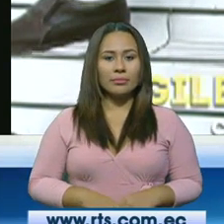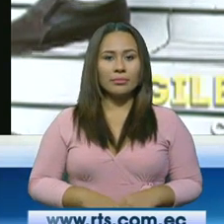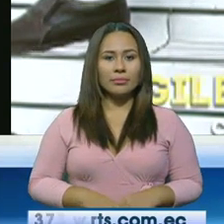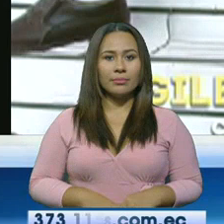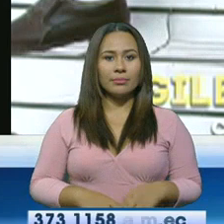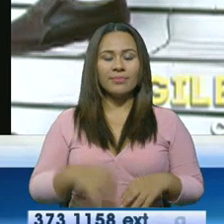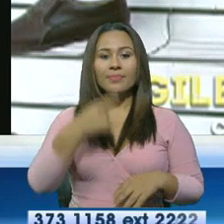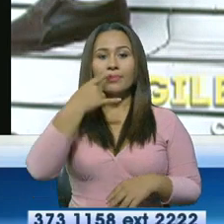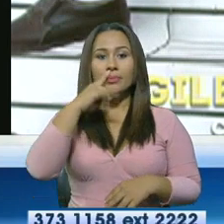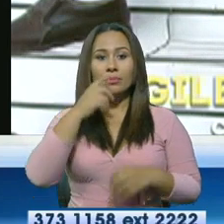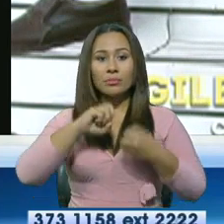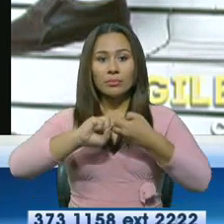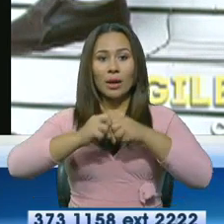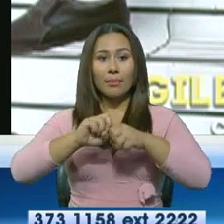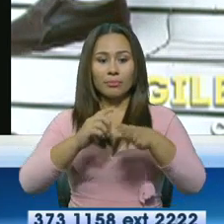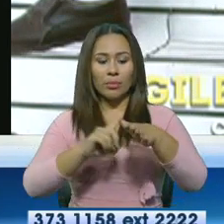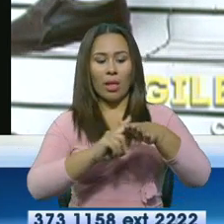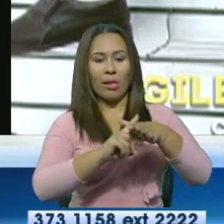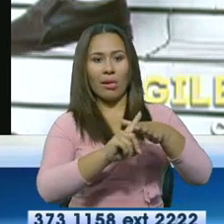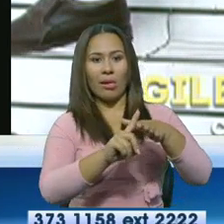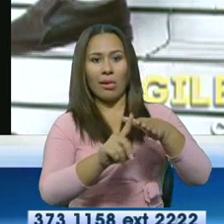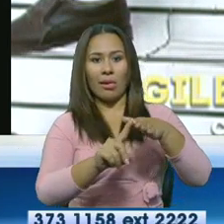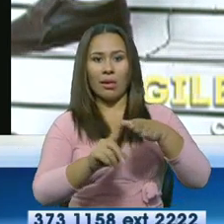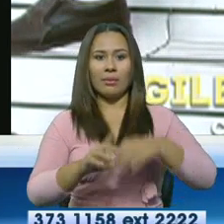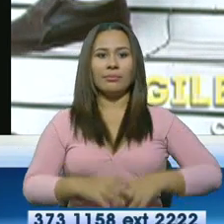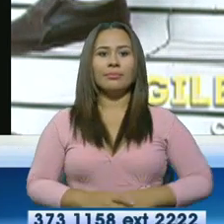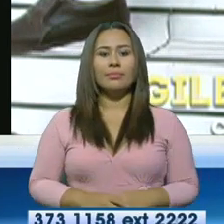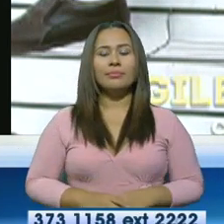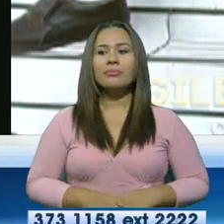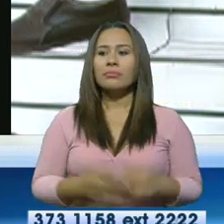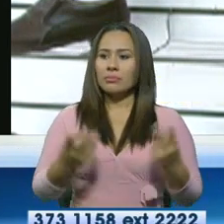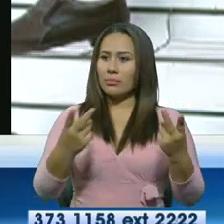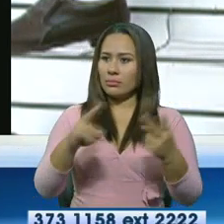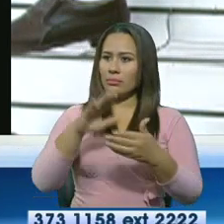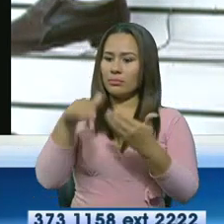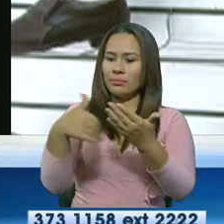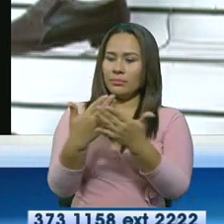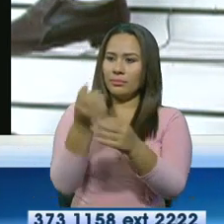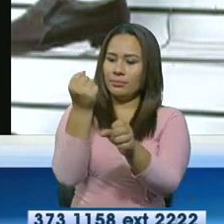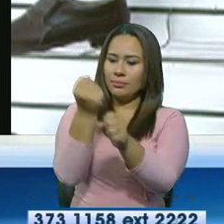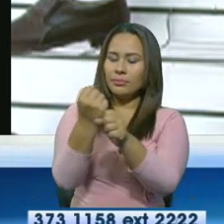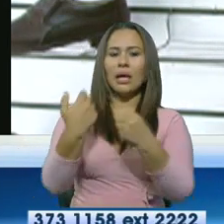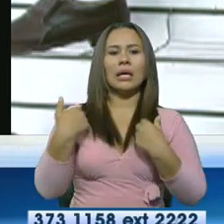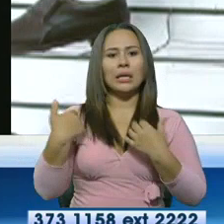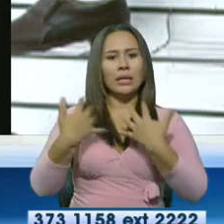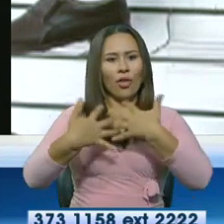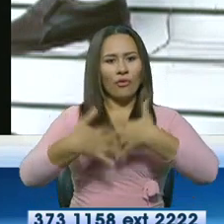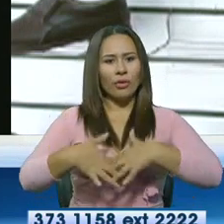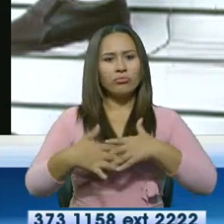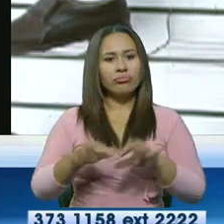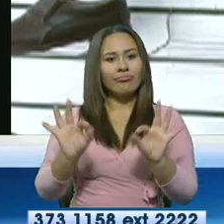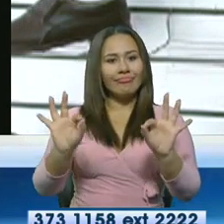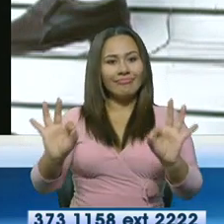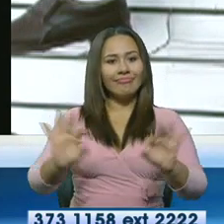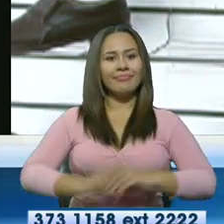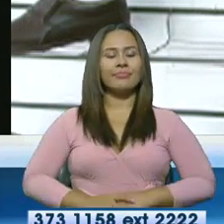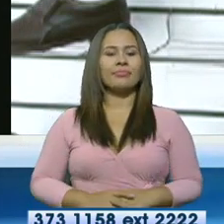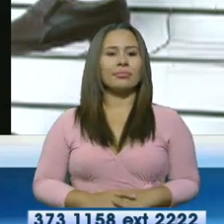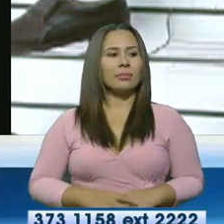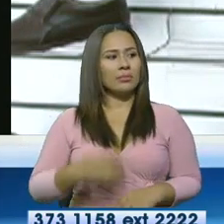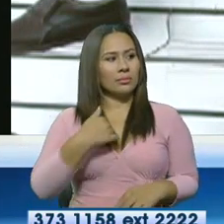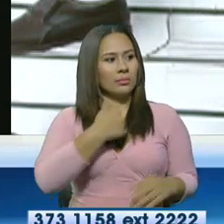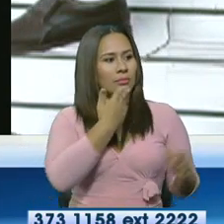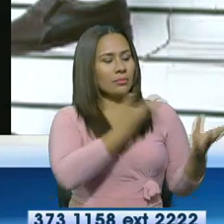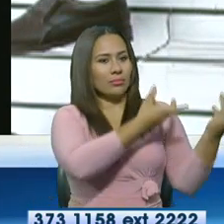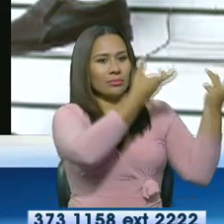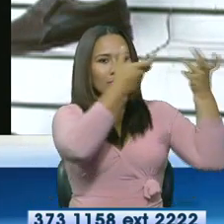zapatos para niños que tienen tal vez sus fallas en los pies planos. Todo eso sí podemos. Aquí Guano sí tiene sus fortalezas, tiene su herencia